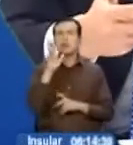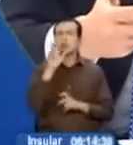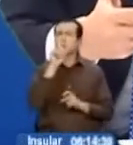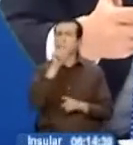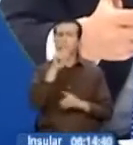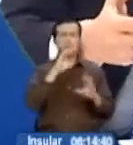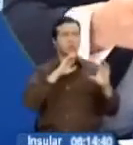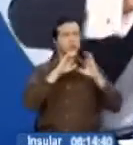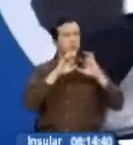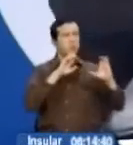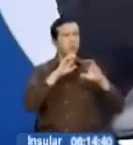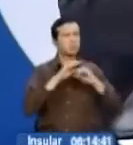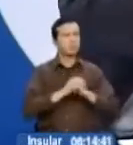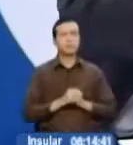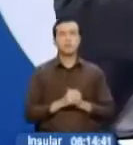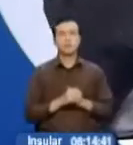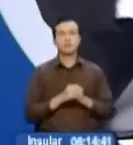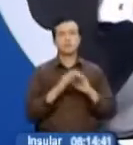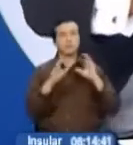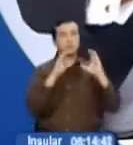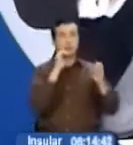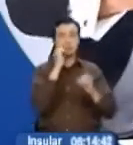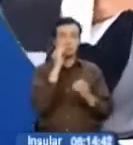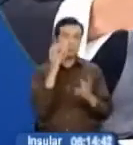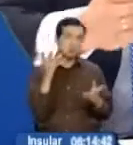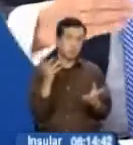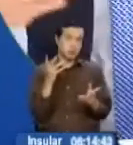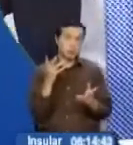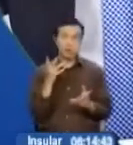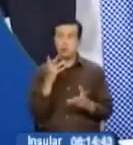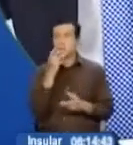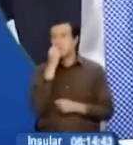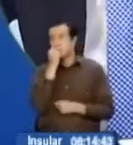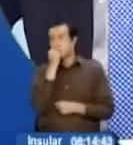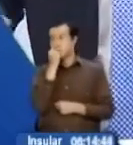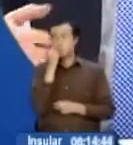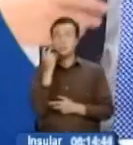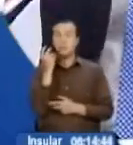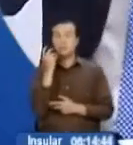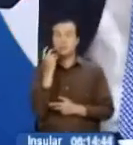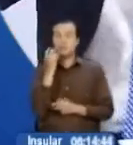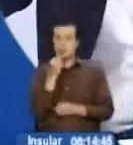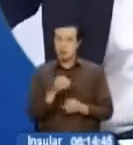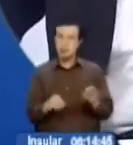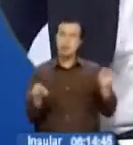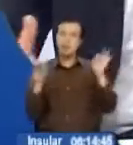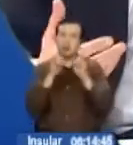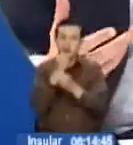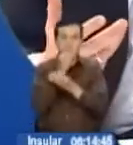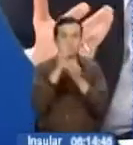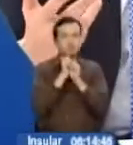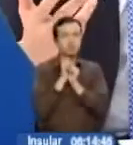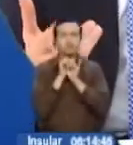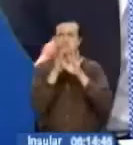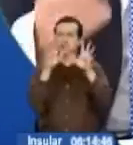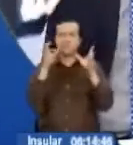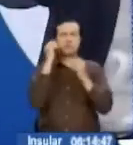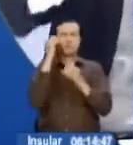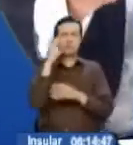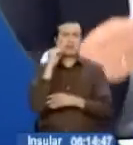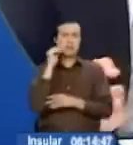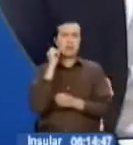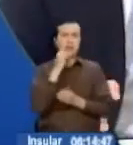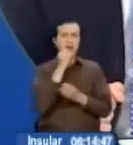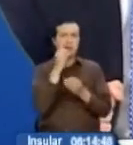de comunicación. Lo que no se comunica, no se conoce, y lo que no se conoce, no existe. ¿Cómo amplificar todas estas historias